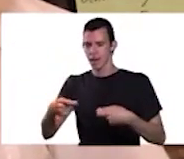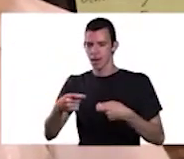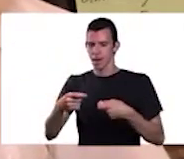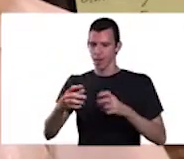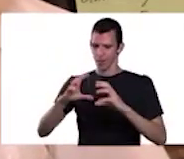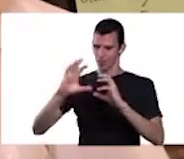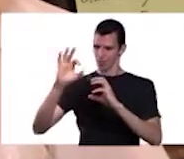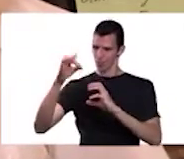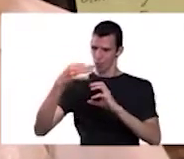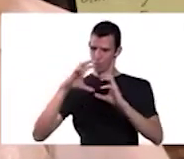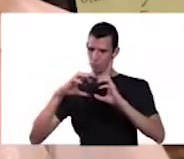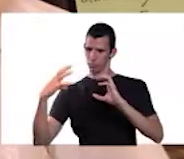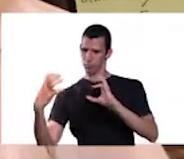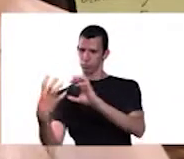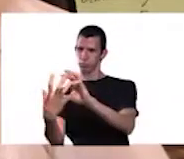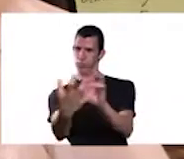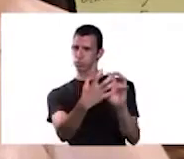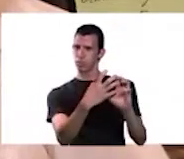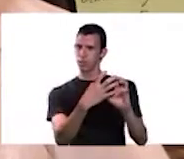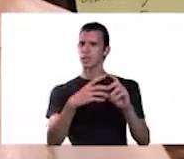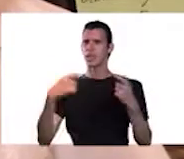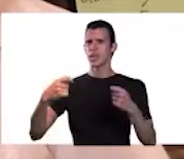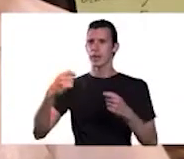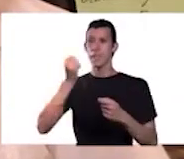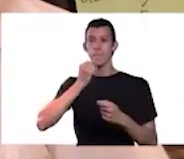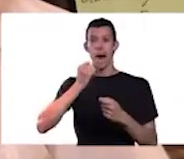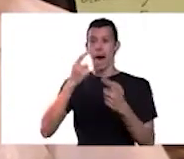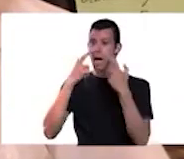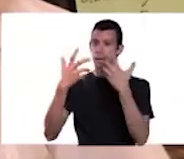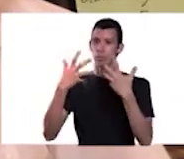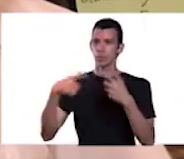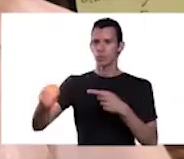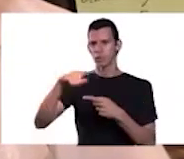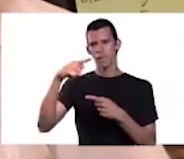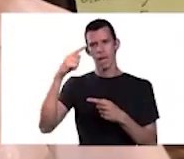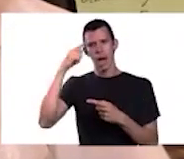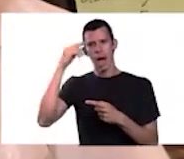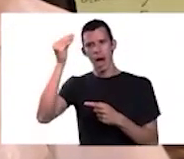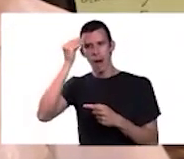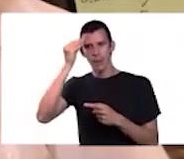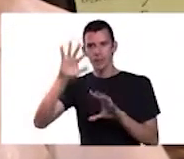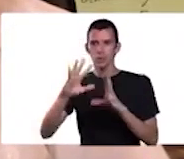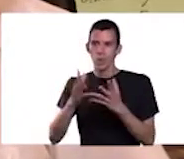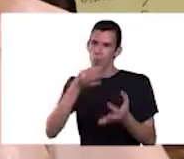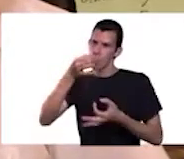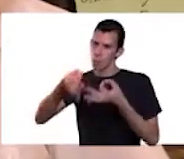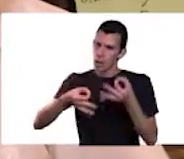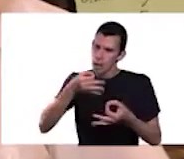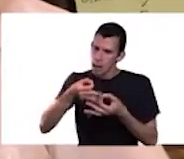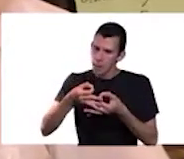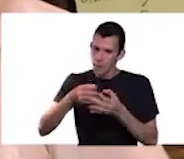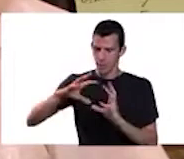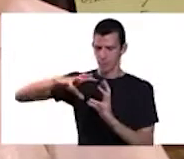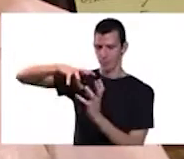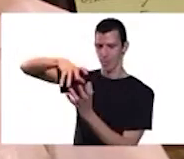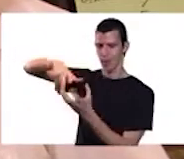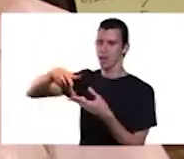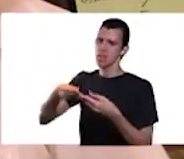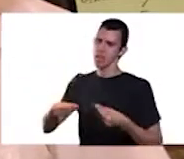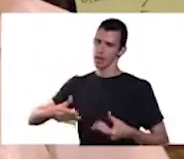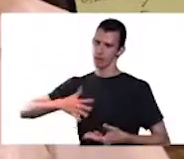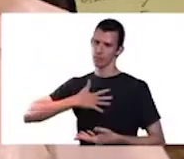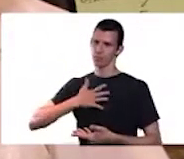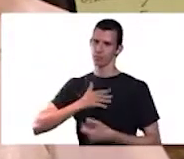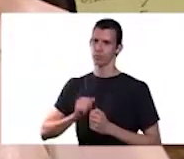debe destacarse nuestro planeta Tierra, muy importante porque es donde vivimos, es un planeta igual que los